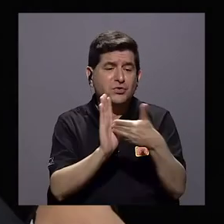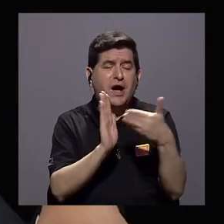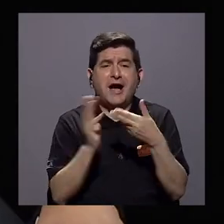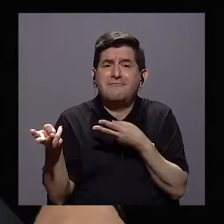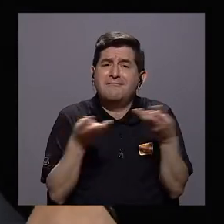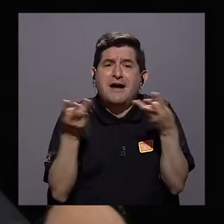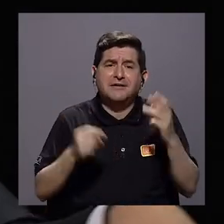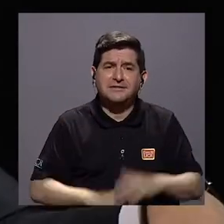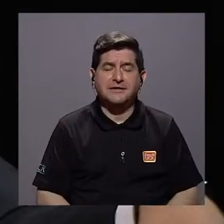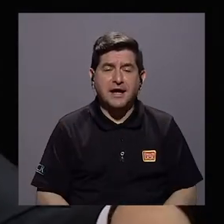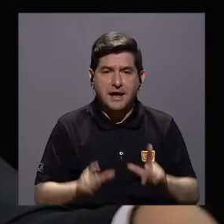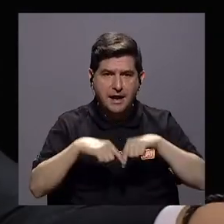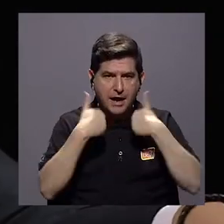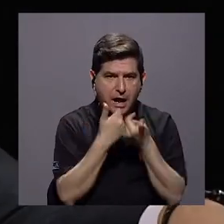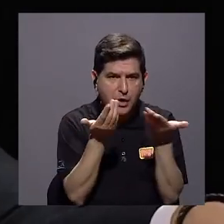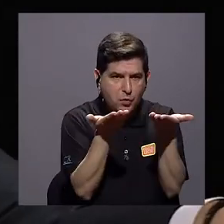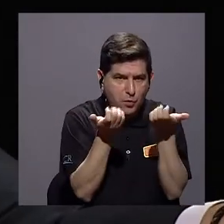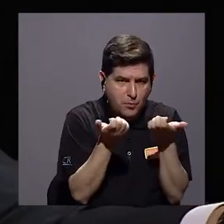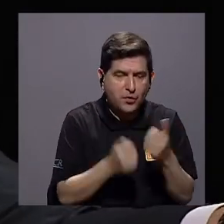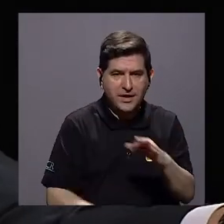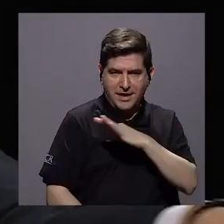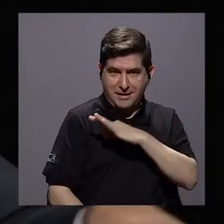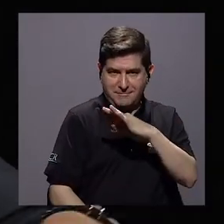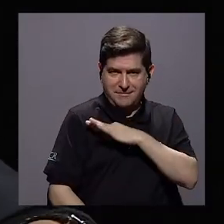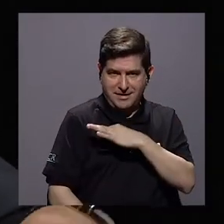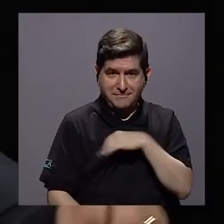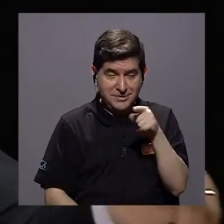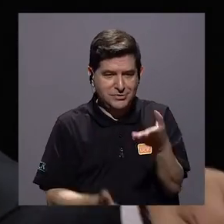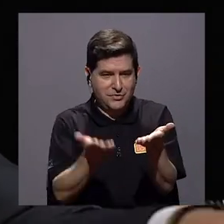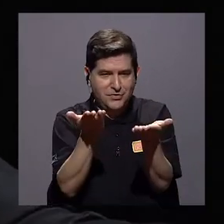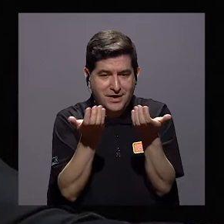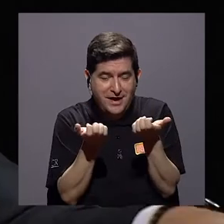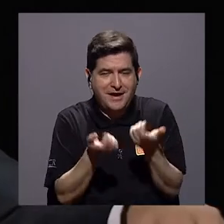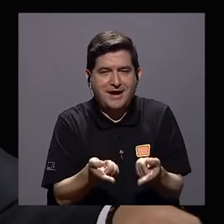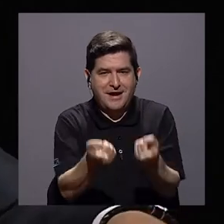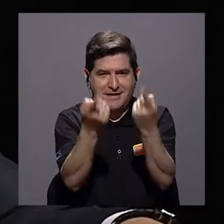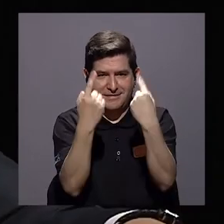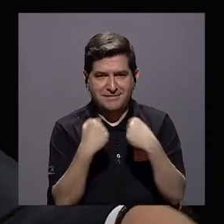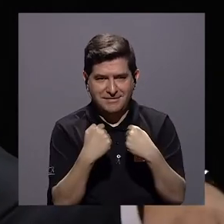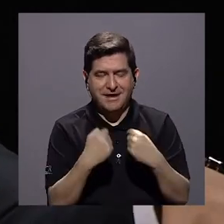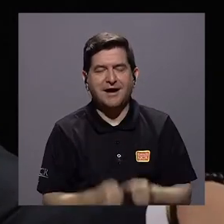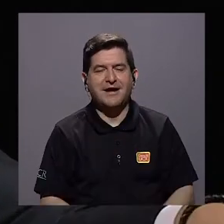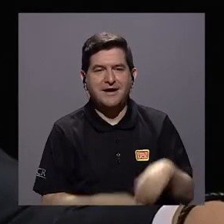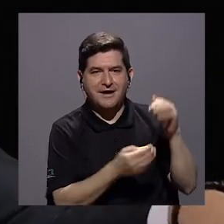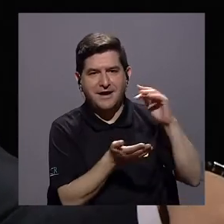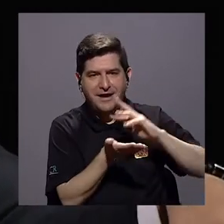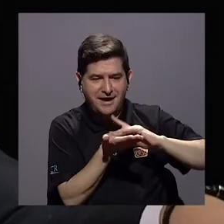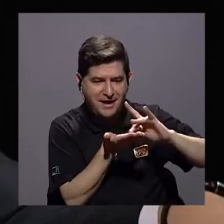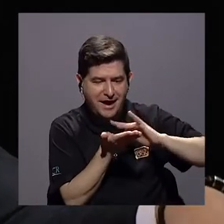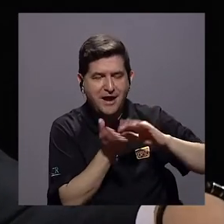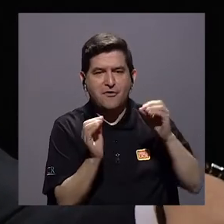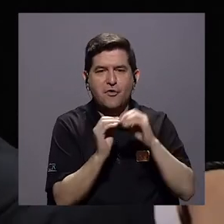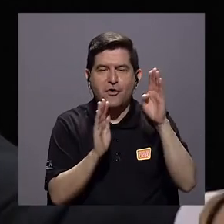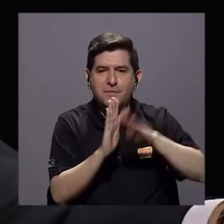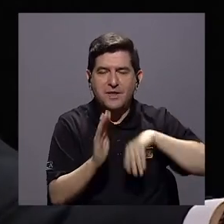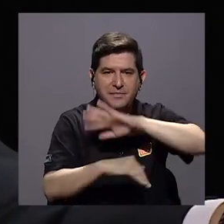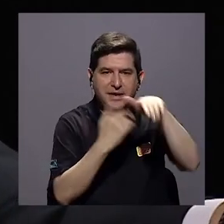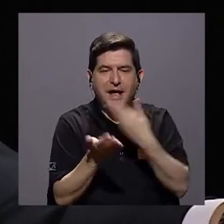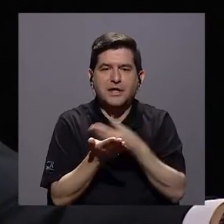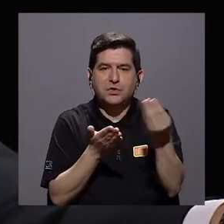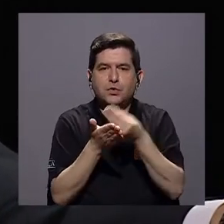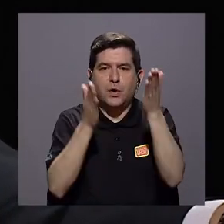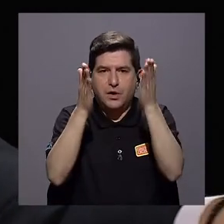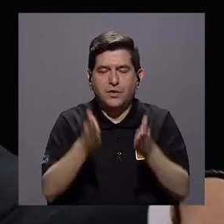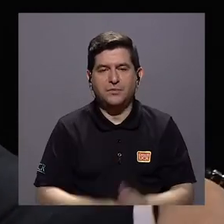el mercado. Ok, entonces hay un sector que quiere verse beneficiado porque quiere traer un arroz que le va a ser más barato a todos los